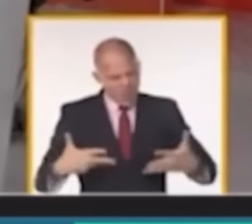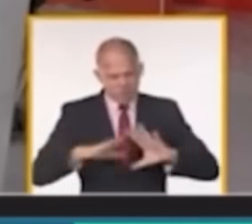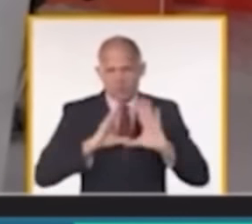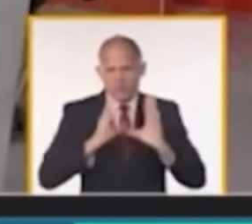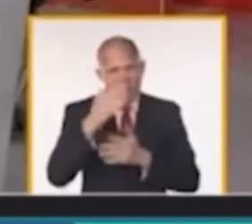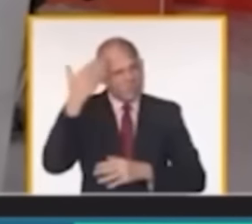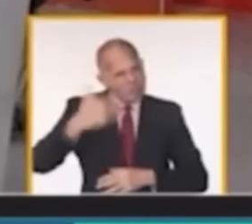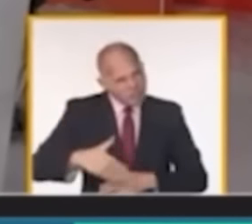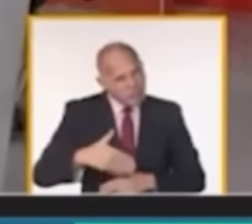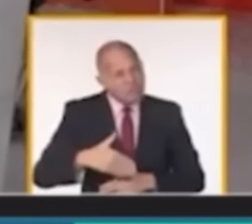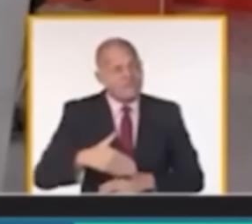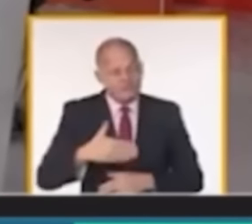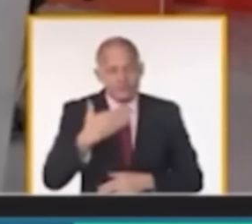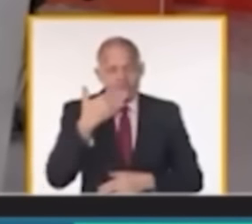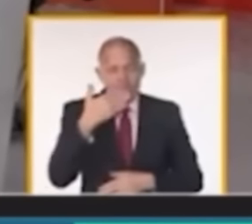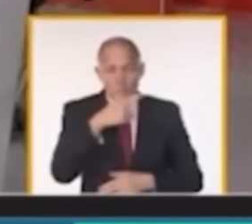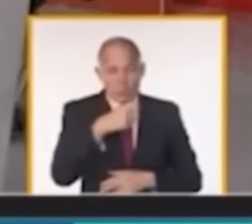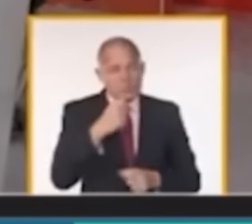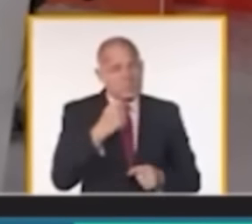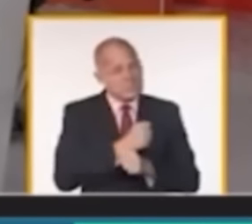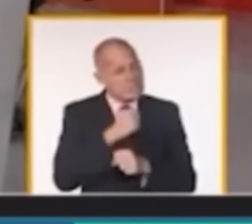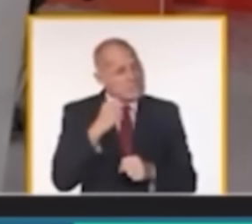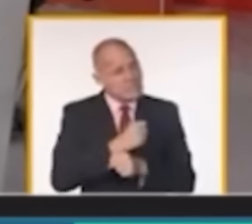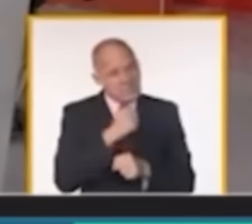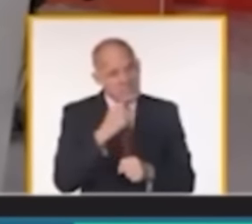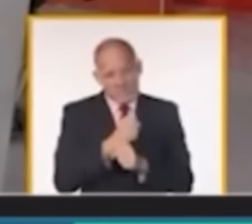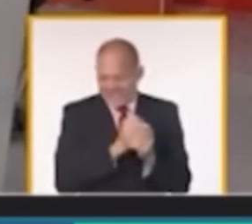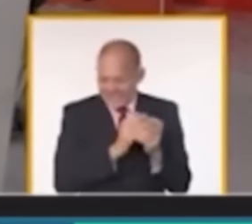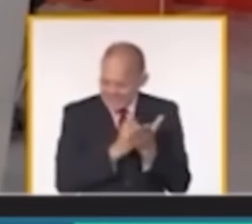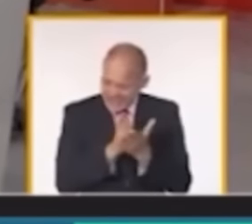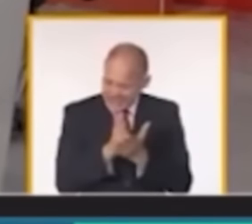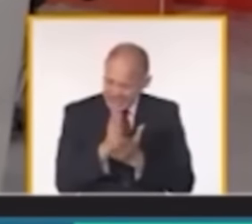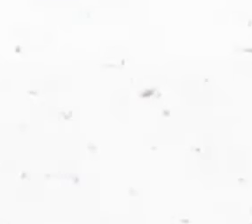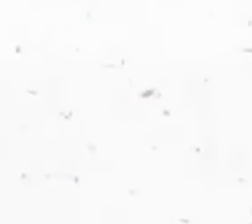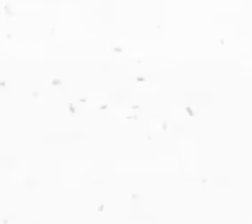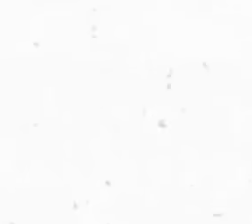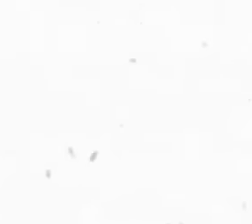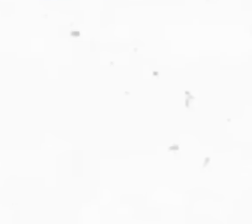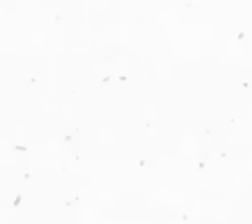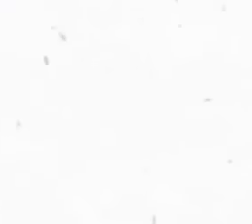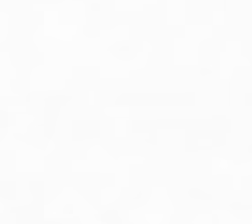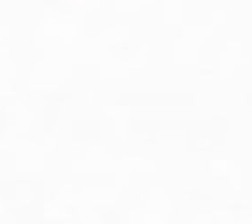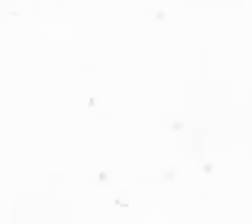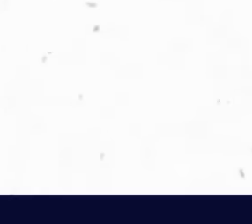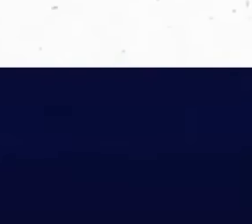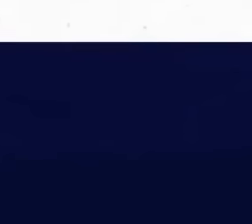todavía y exhortar Los Duros a seguir trabajando y produciendo y a regresar al